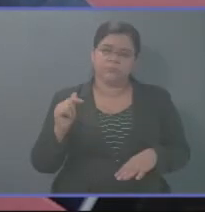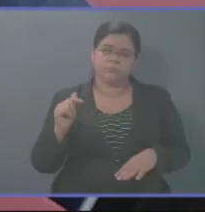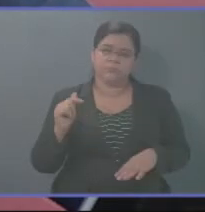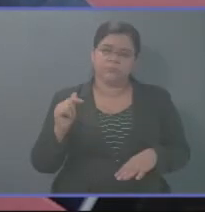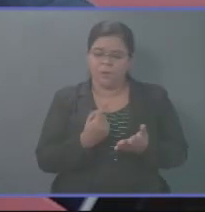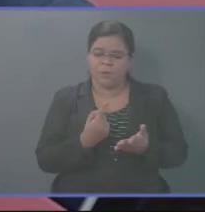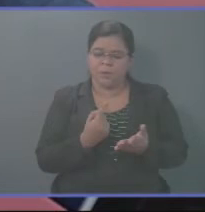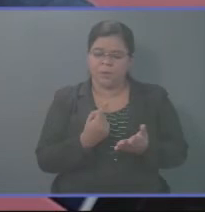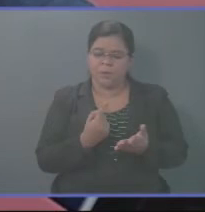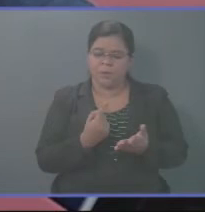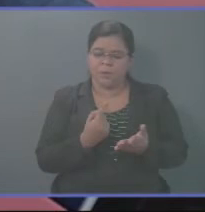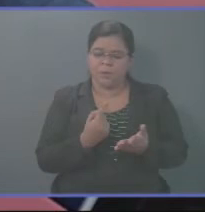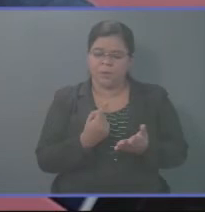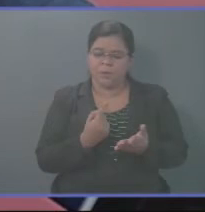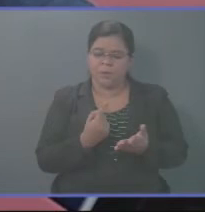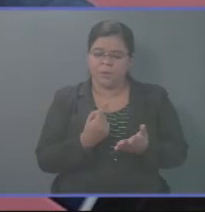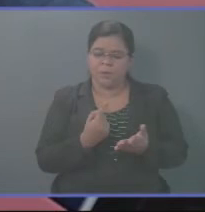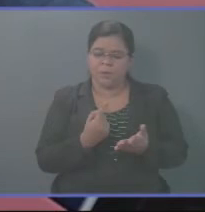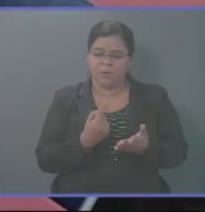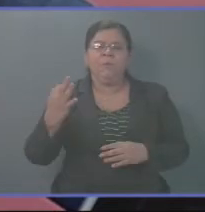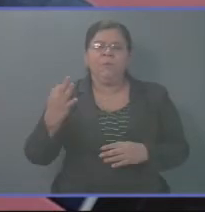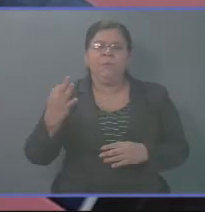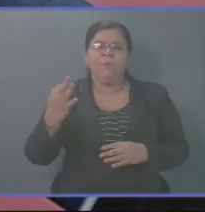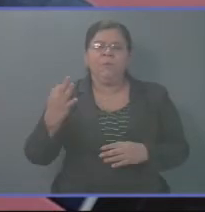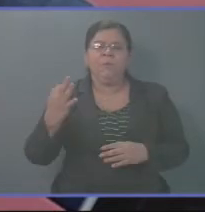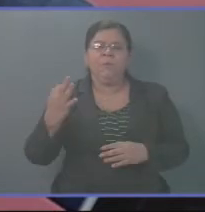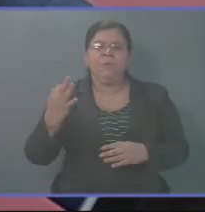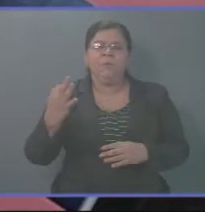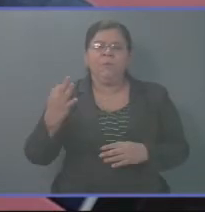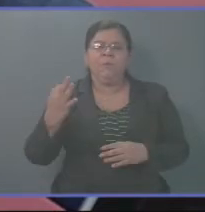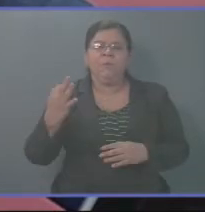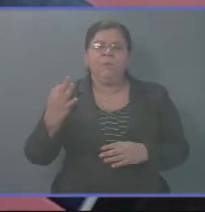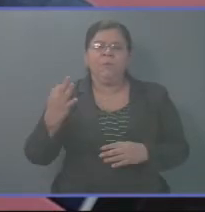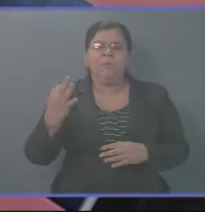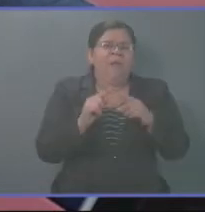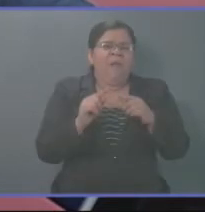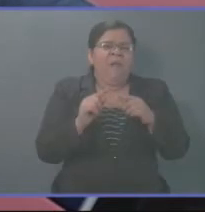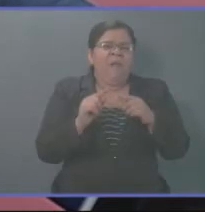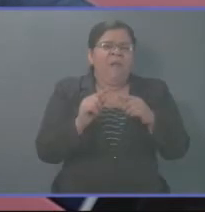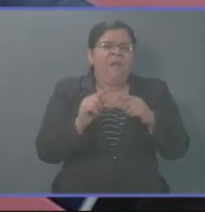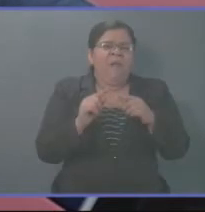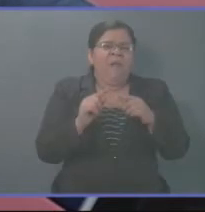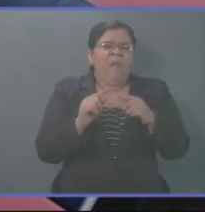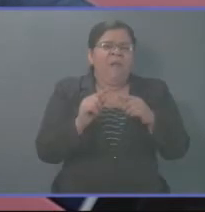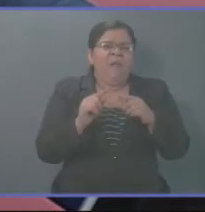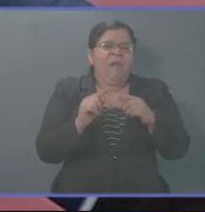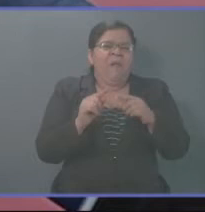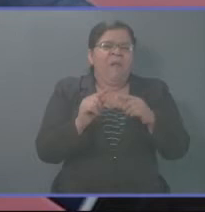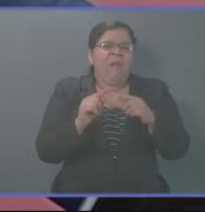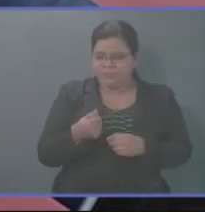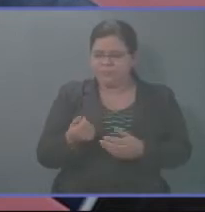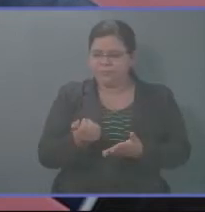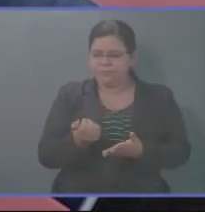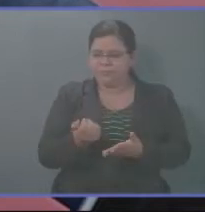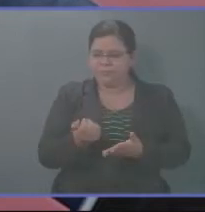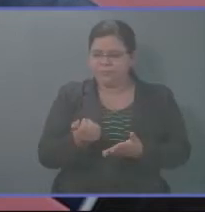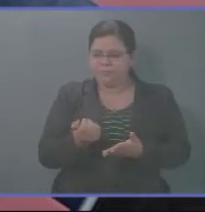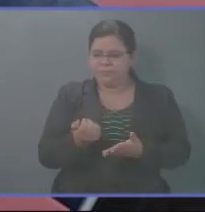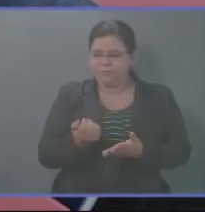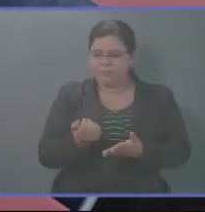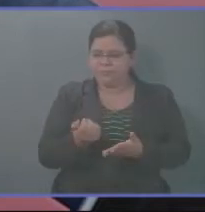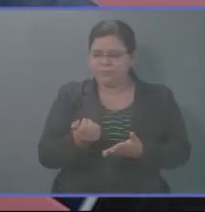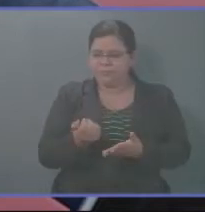abordaje sanitario, se van a necesitar recursos, pero también en la recuperación económica se van a